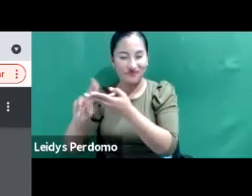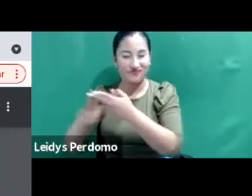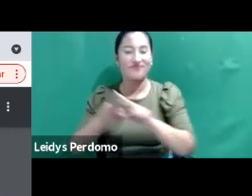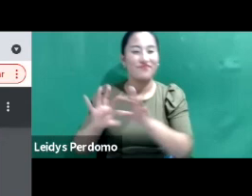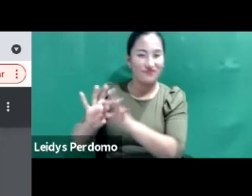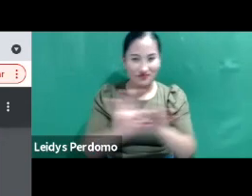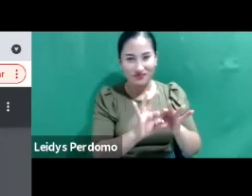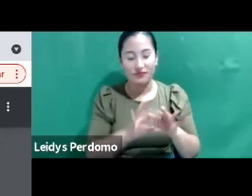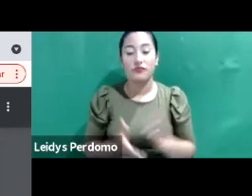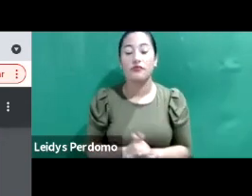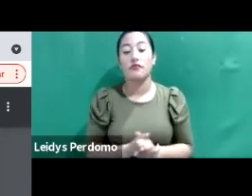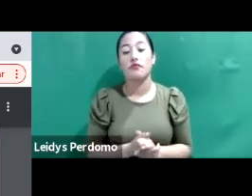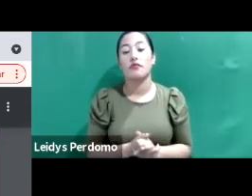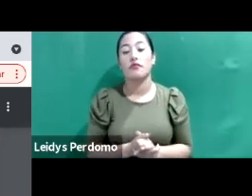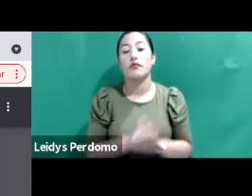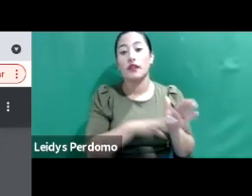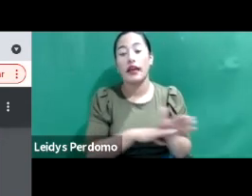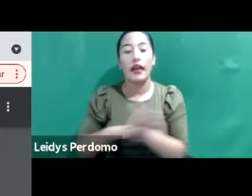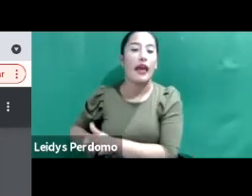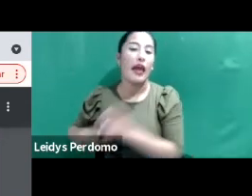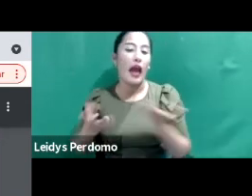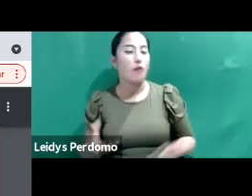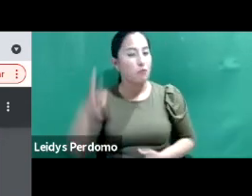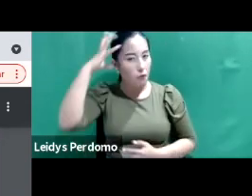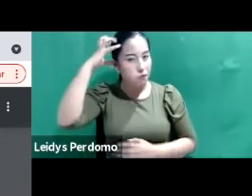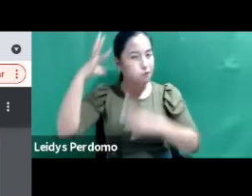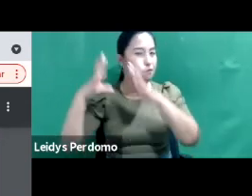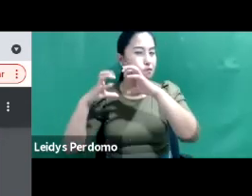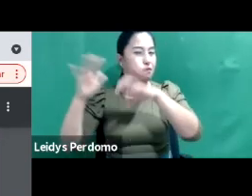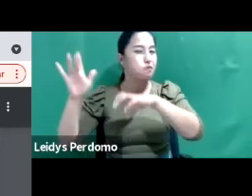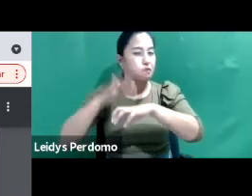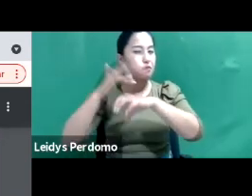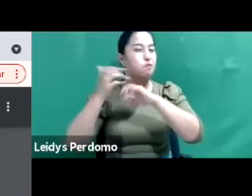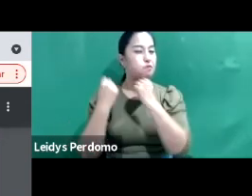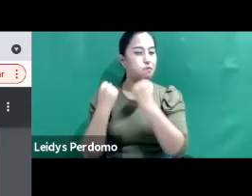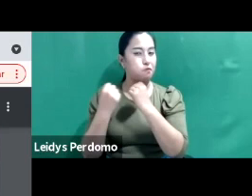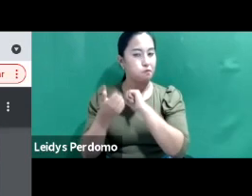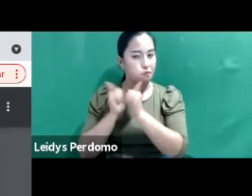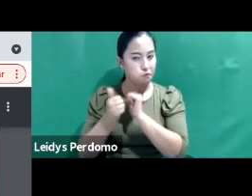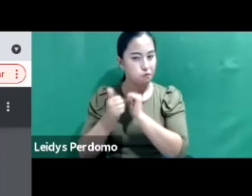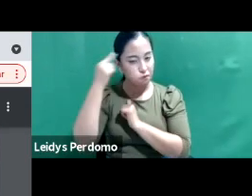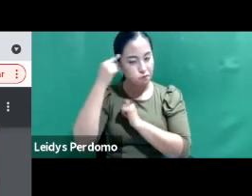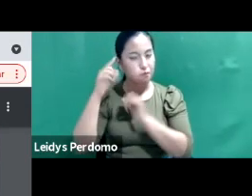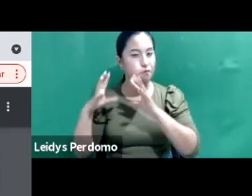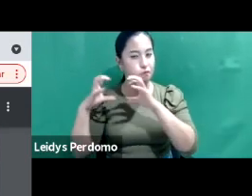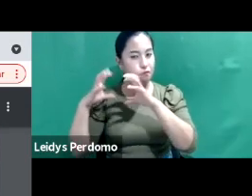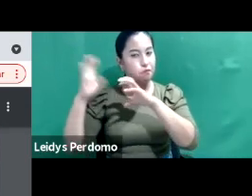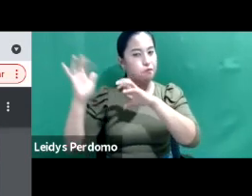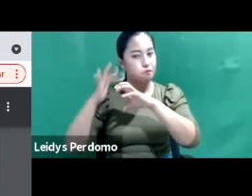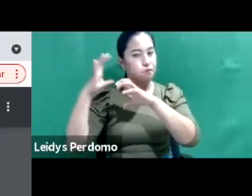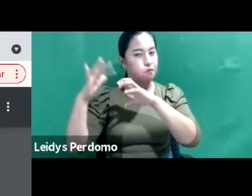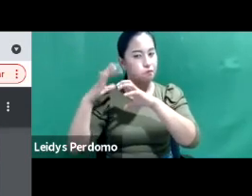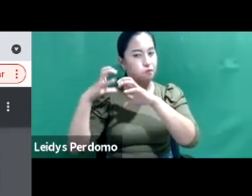estereotipados. Claudia propone gimnasia cerebral, pues muy bien. Entonces, todas las posibilidades que